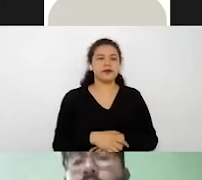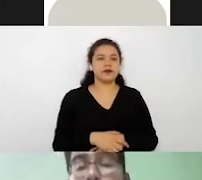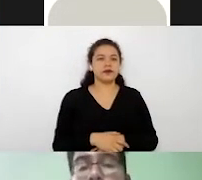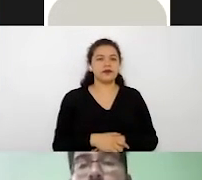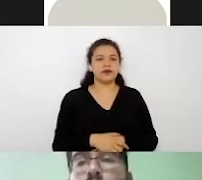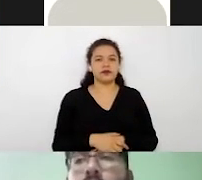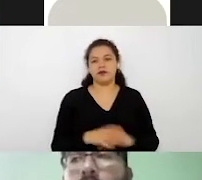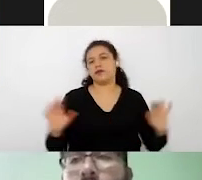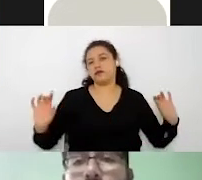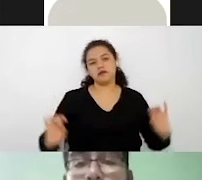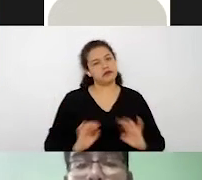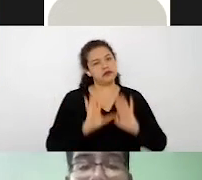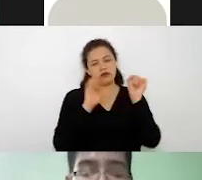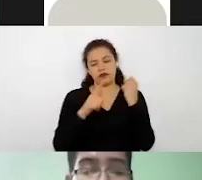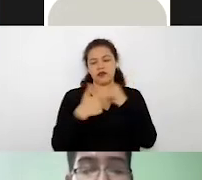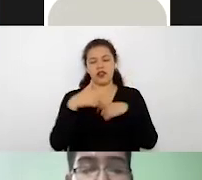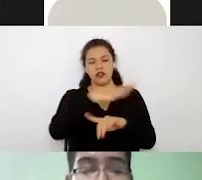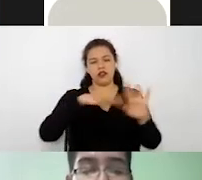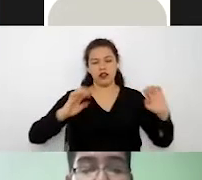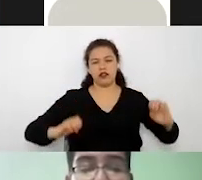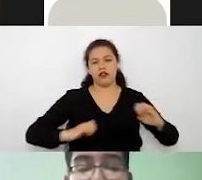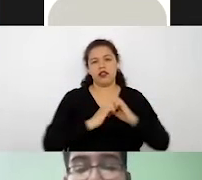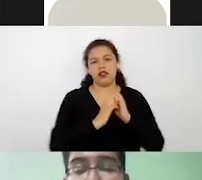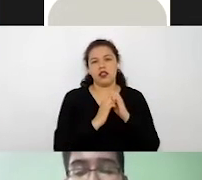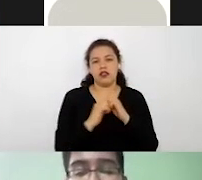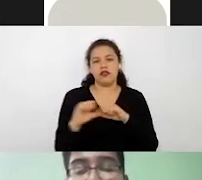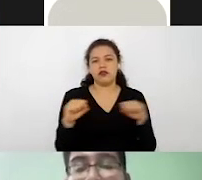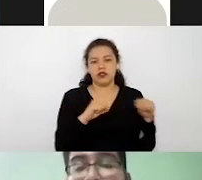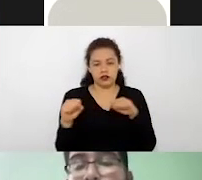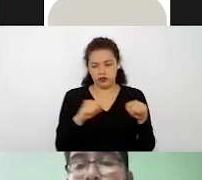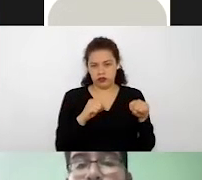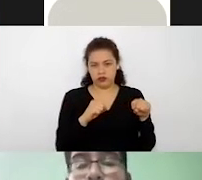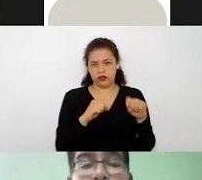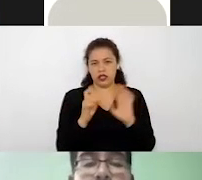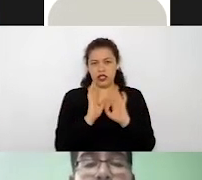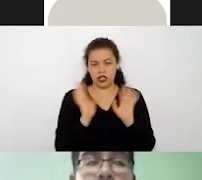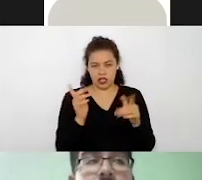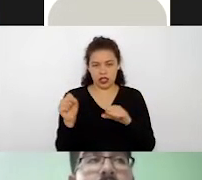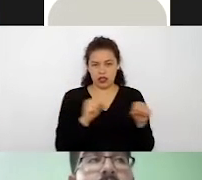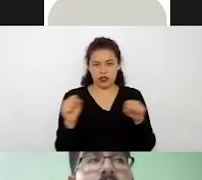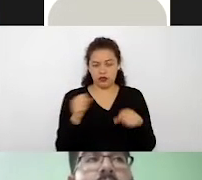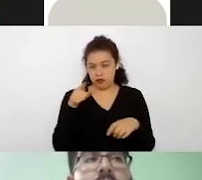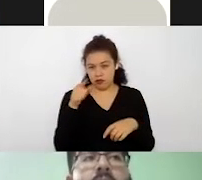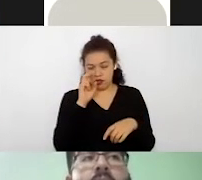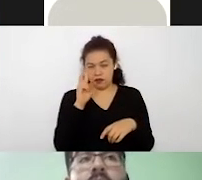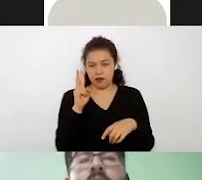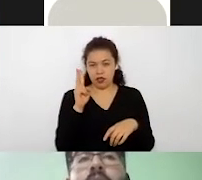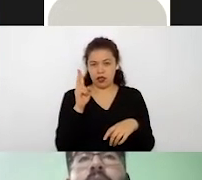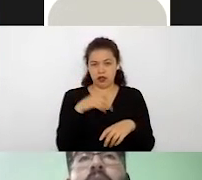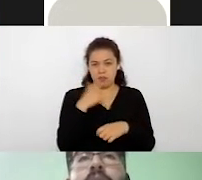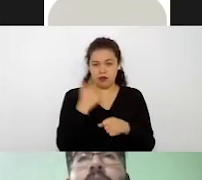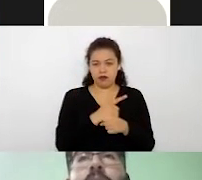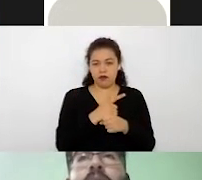de que tuvieran una situación de emergencia como lo podría ser un sismo y que a partir del sismo ustedes detectaran que hay